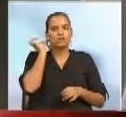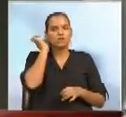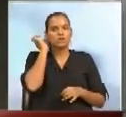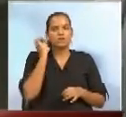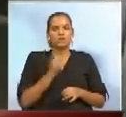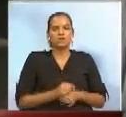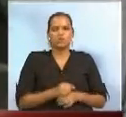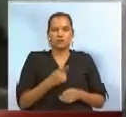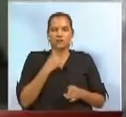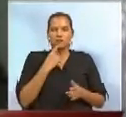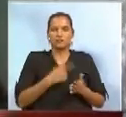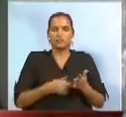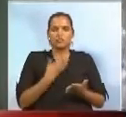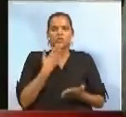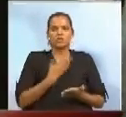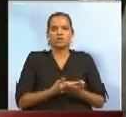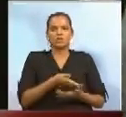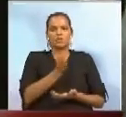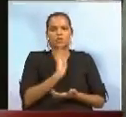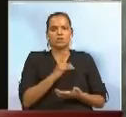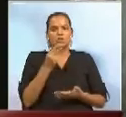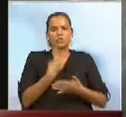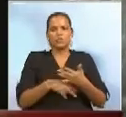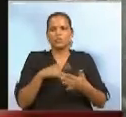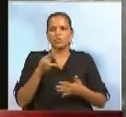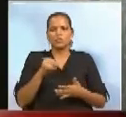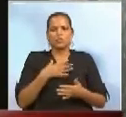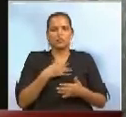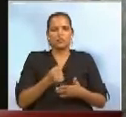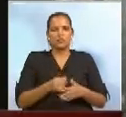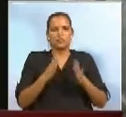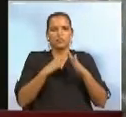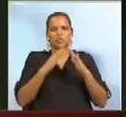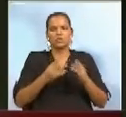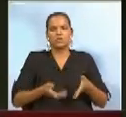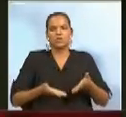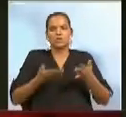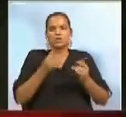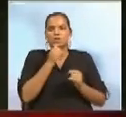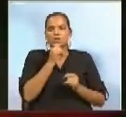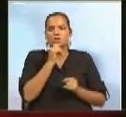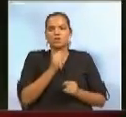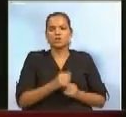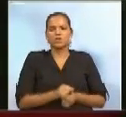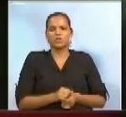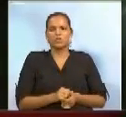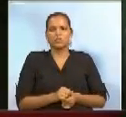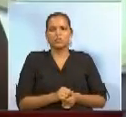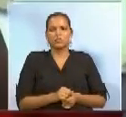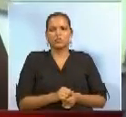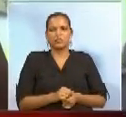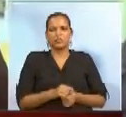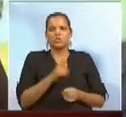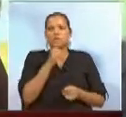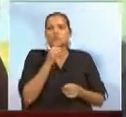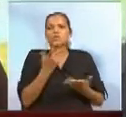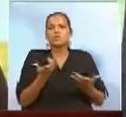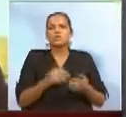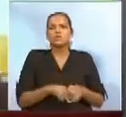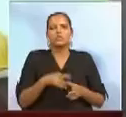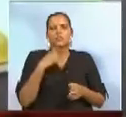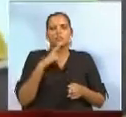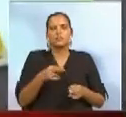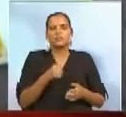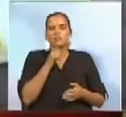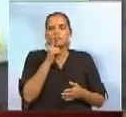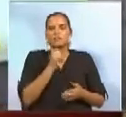Toala, que agradece a Dios porque sus hijos no estaban cuando el agua lluvia ingresó sin piedad a su hogar. ¿Quién reclamamos? ¿Quién nos